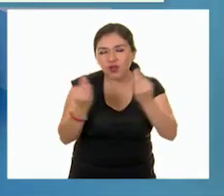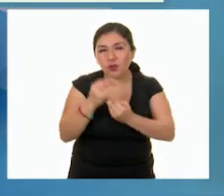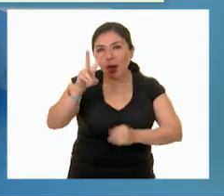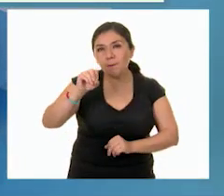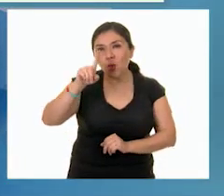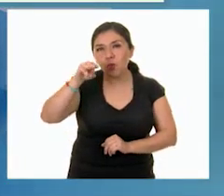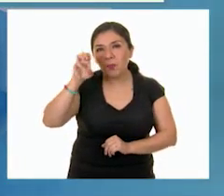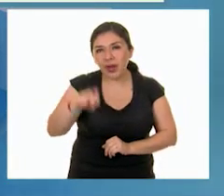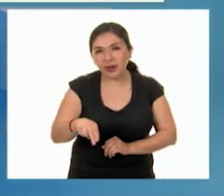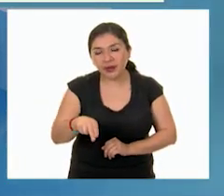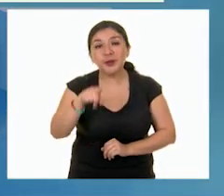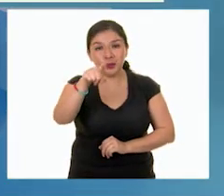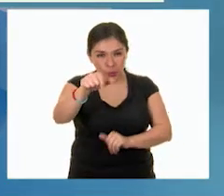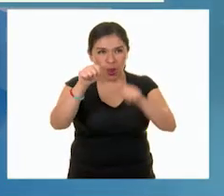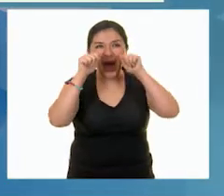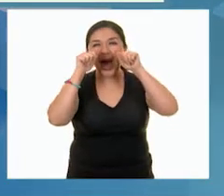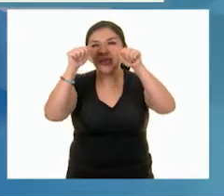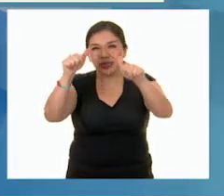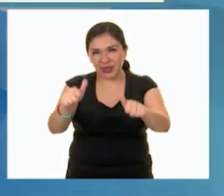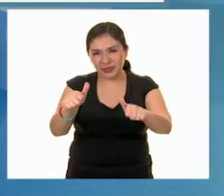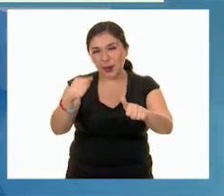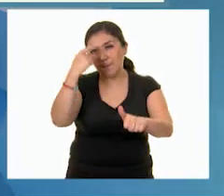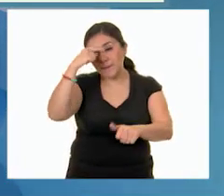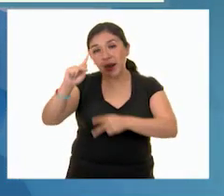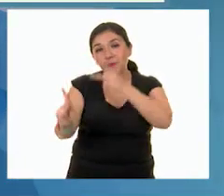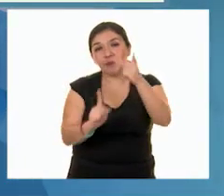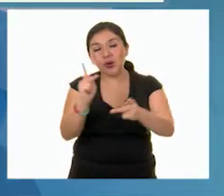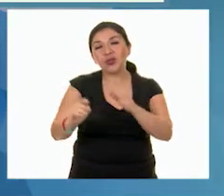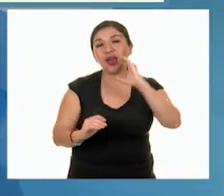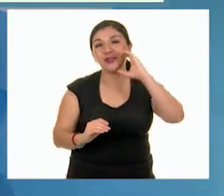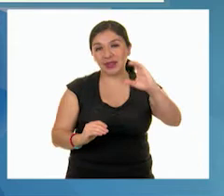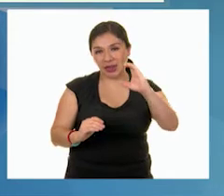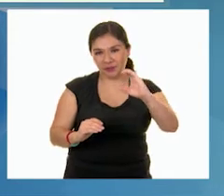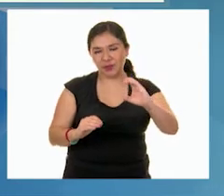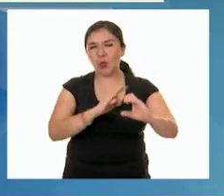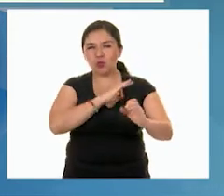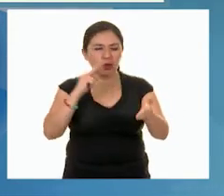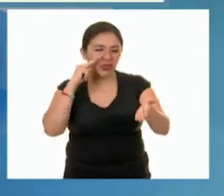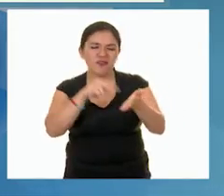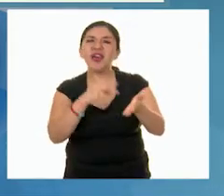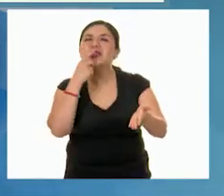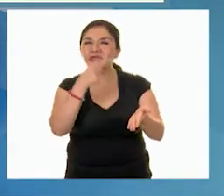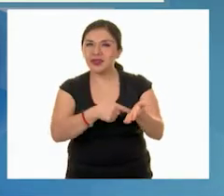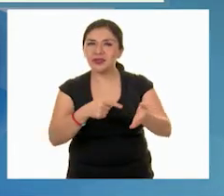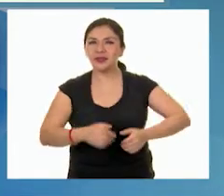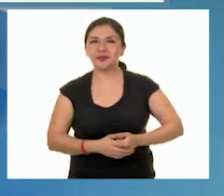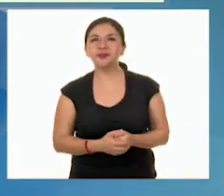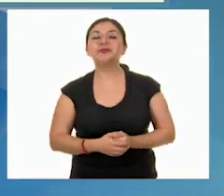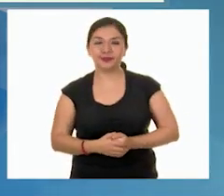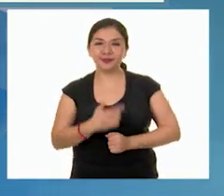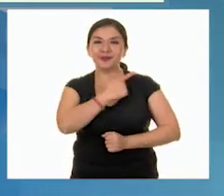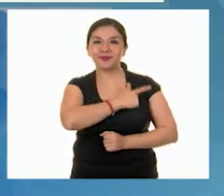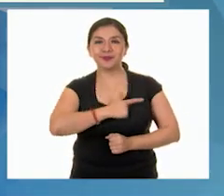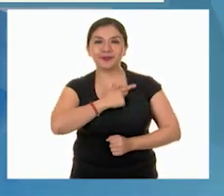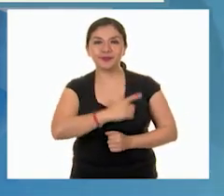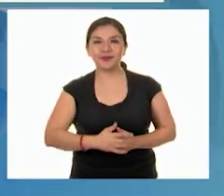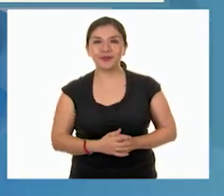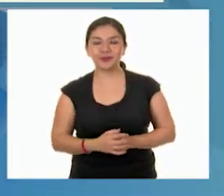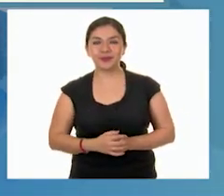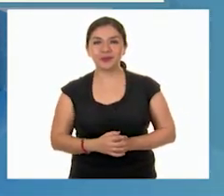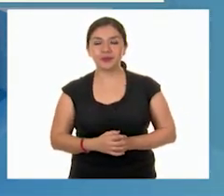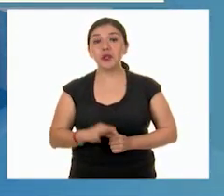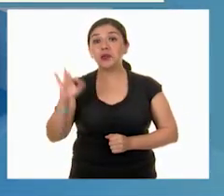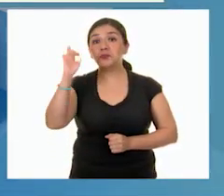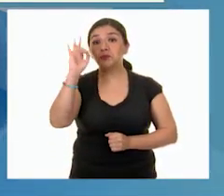Ok. Prestemos atención al inciso C. María, ¿puedes leerlo, por favor? Sí, maestra.